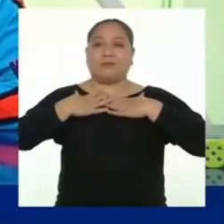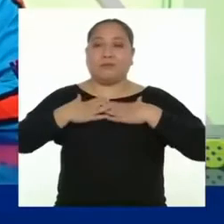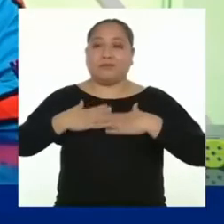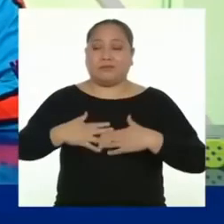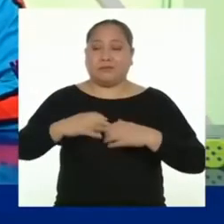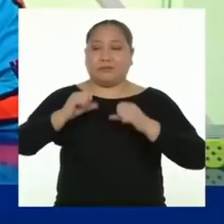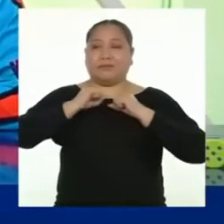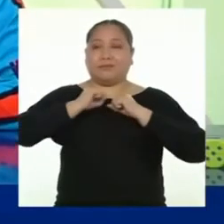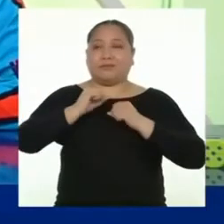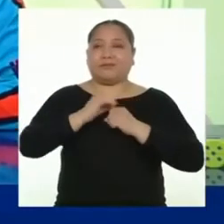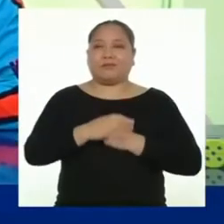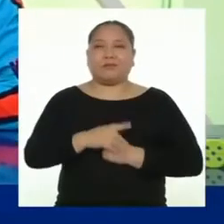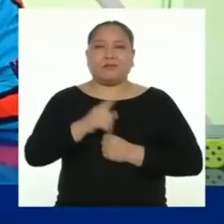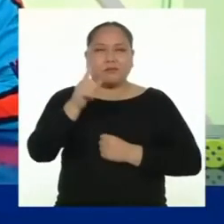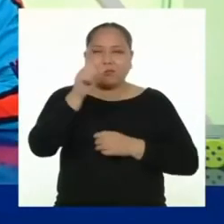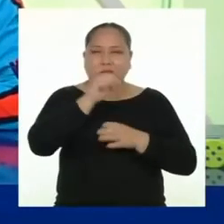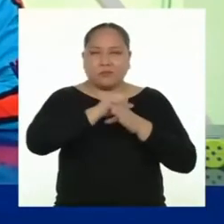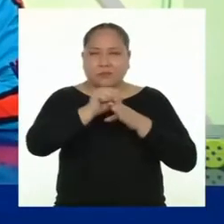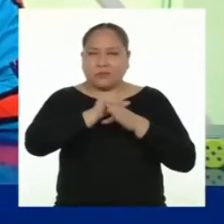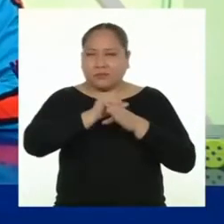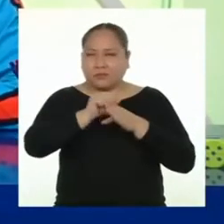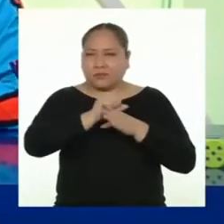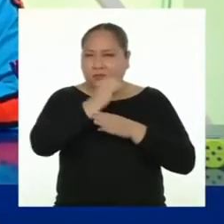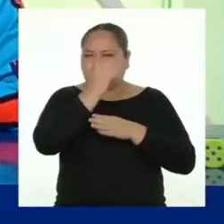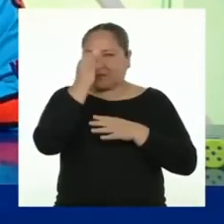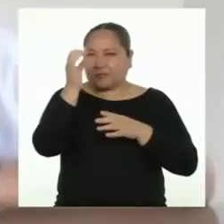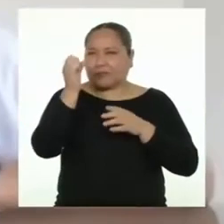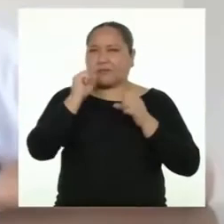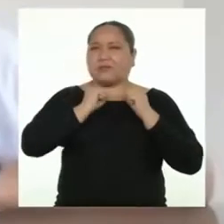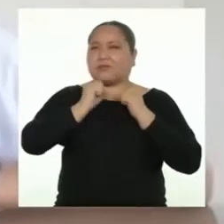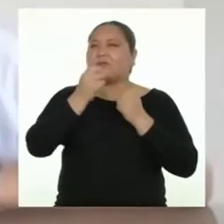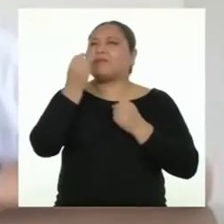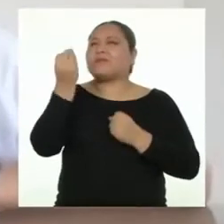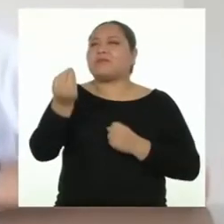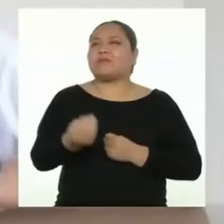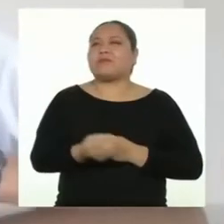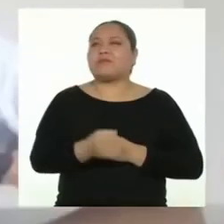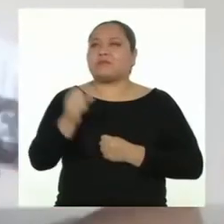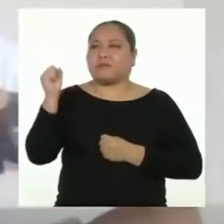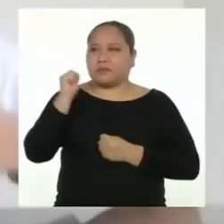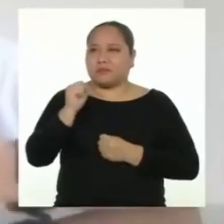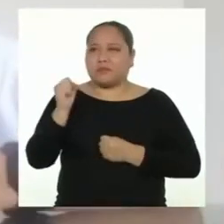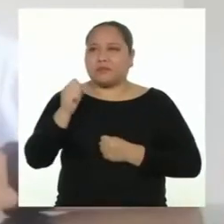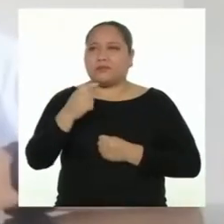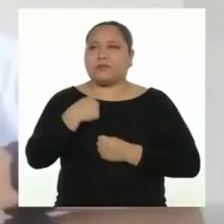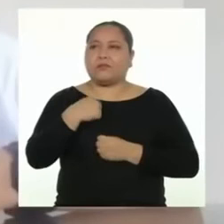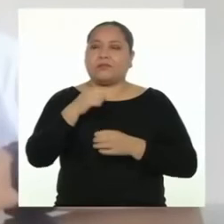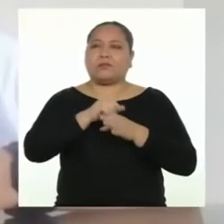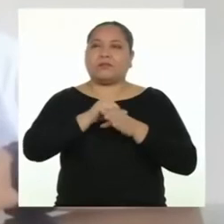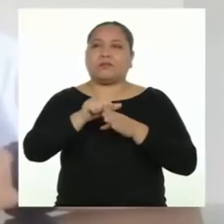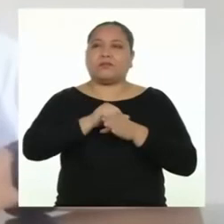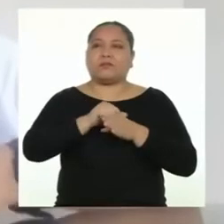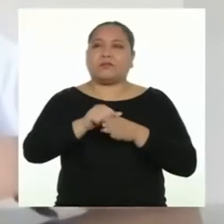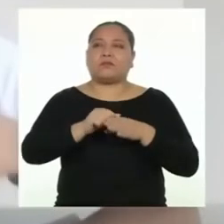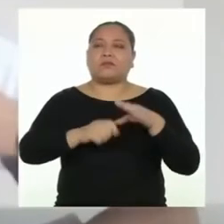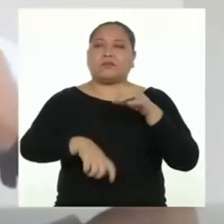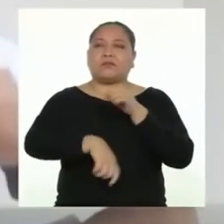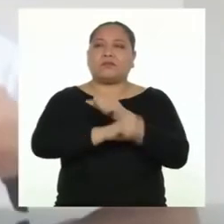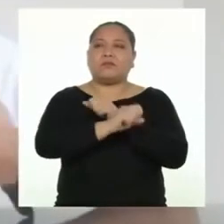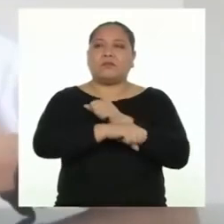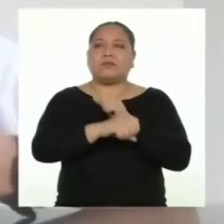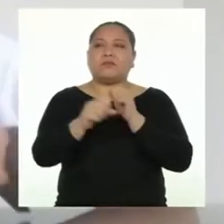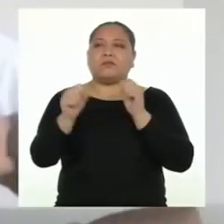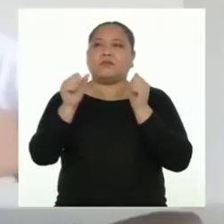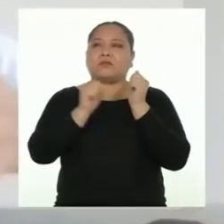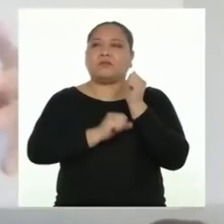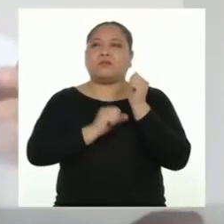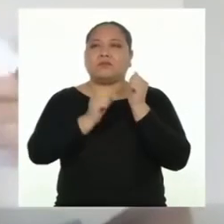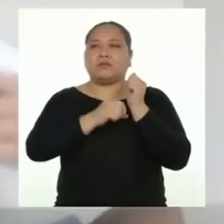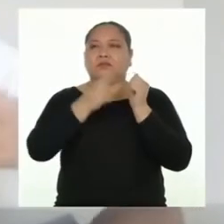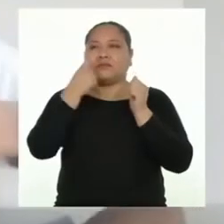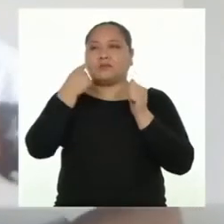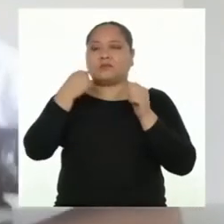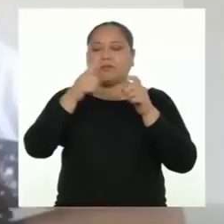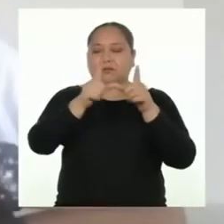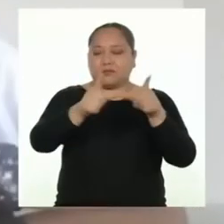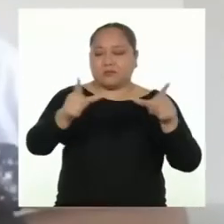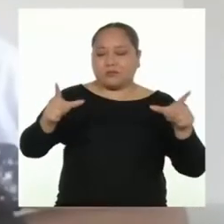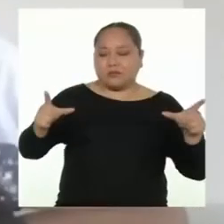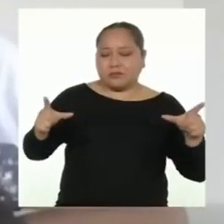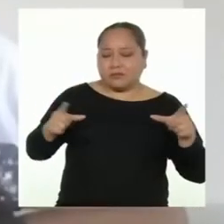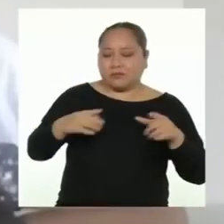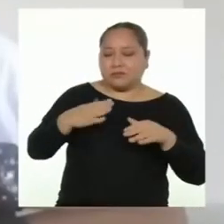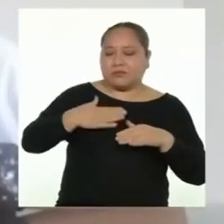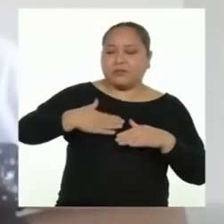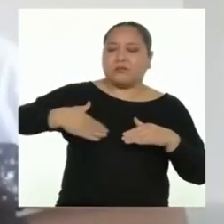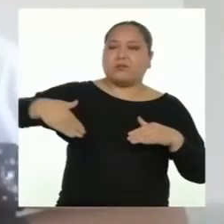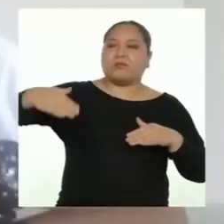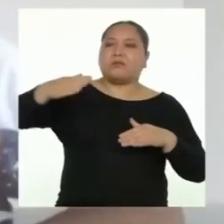físico. ¿Practican algún deporte? ¿Por qué? Sí, practico lo que es el fútbol con mi hermano en la huerta de mi